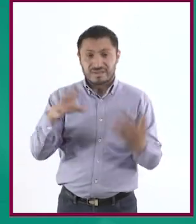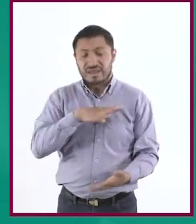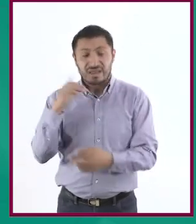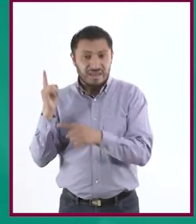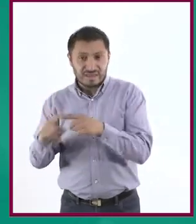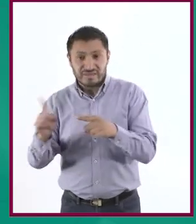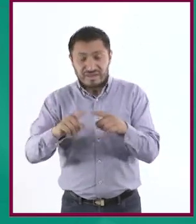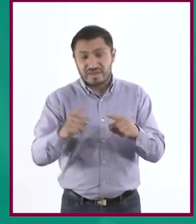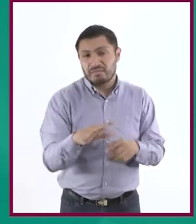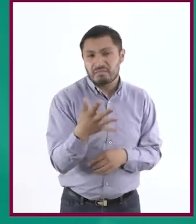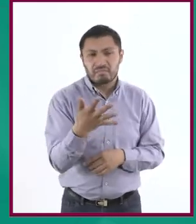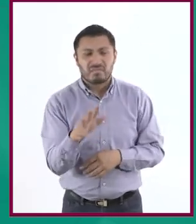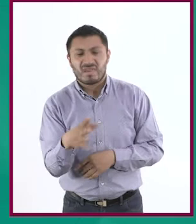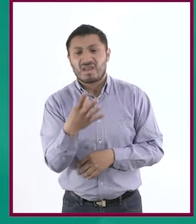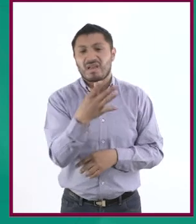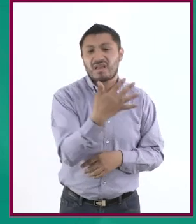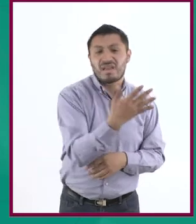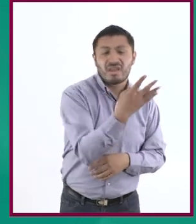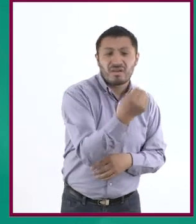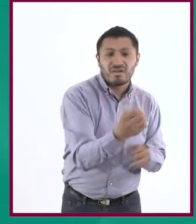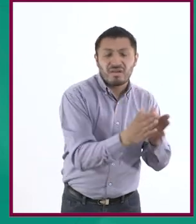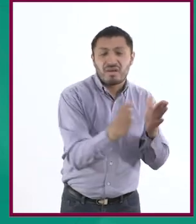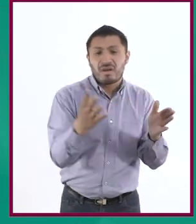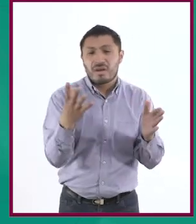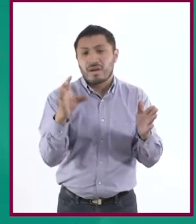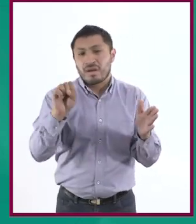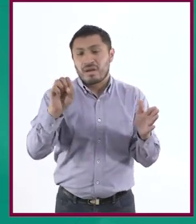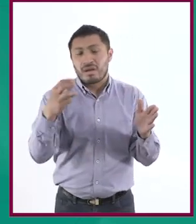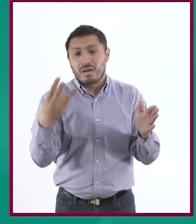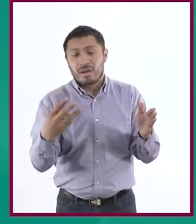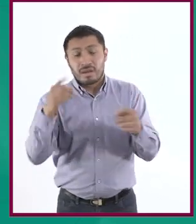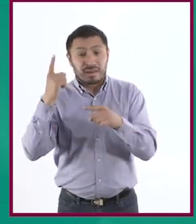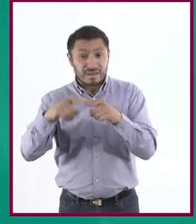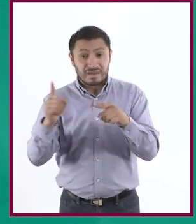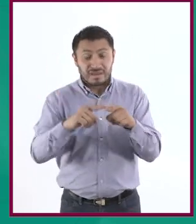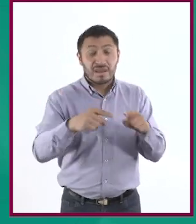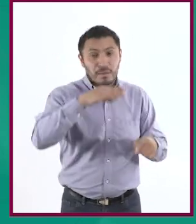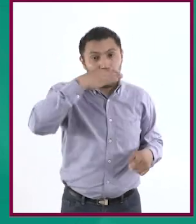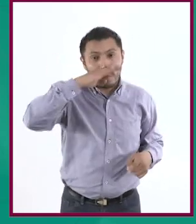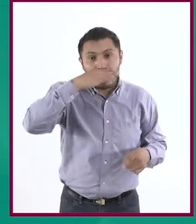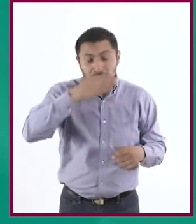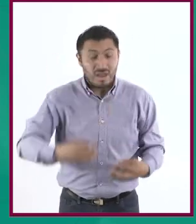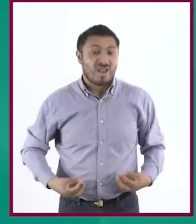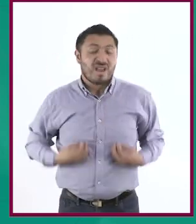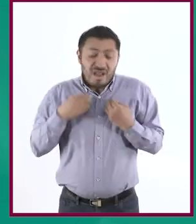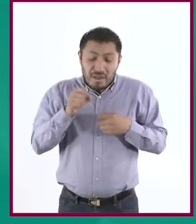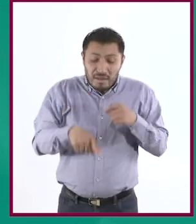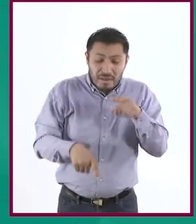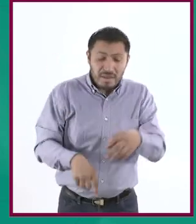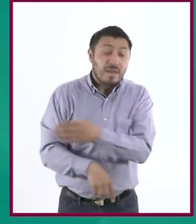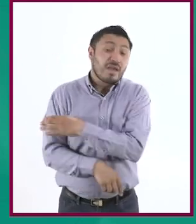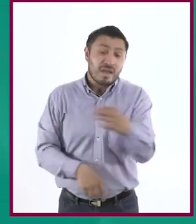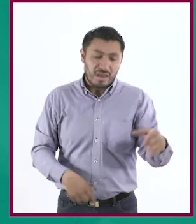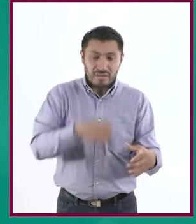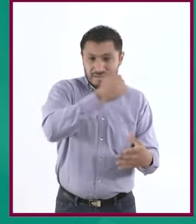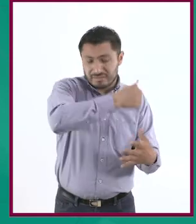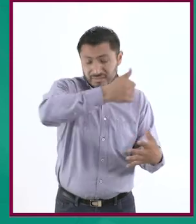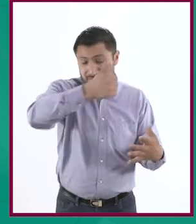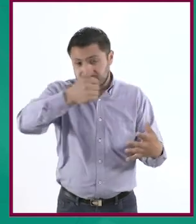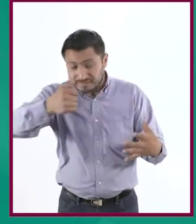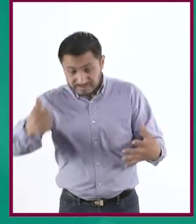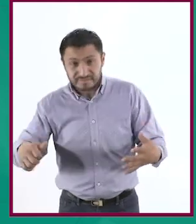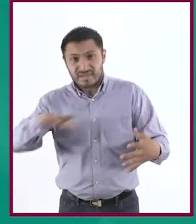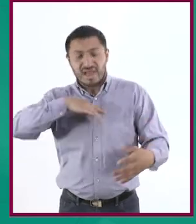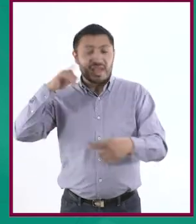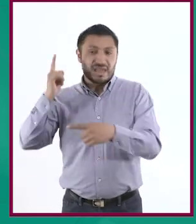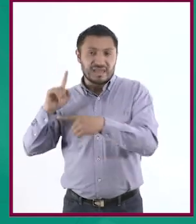conteos, pero entre 59 y 63 razas de maíz vivas sembrándose en campo. Cada raza de maíz